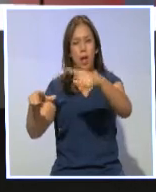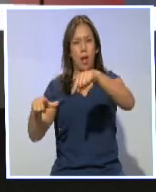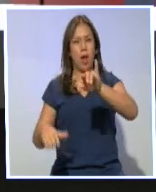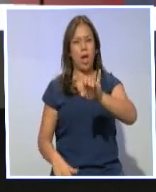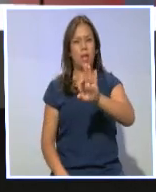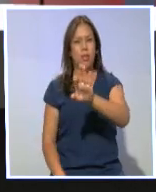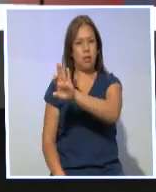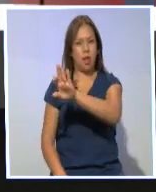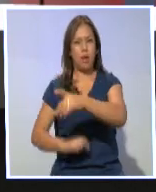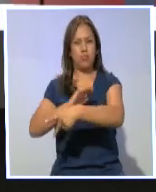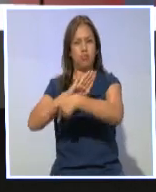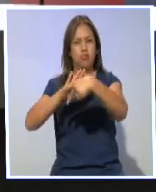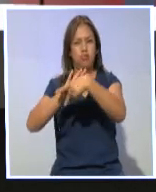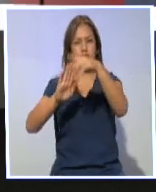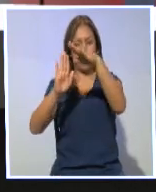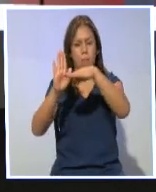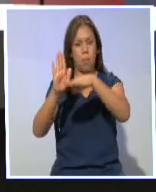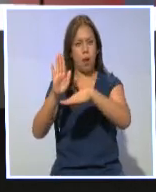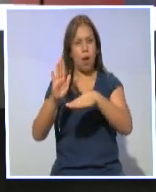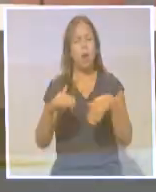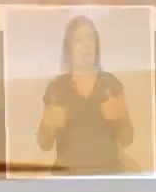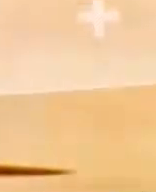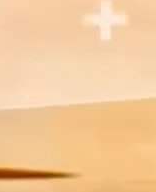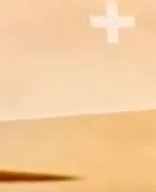en el Yasuní.